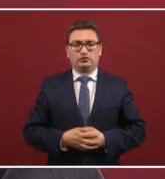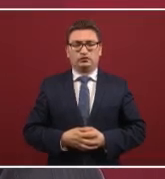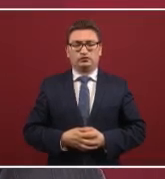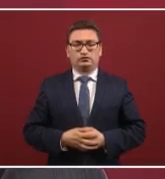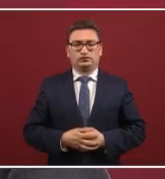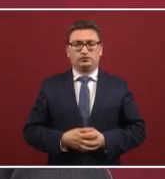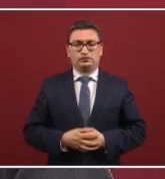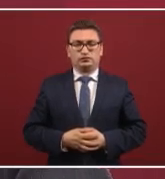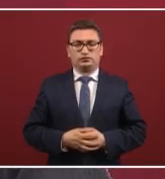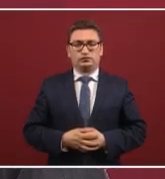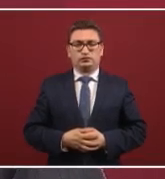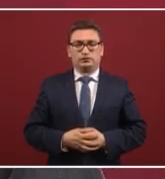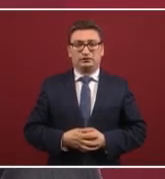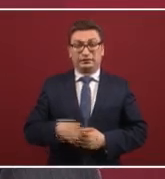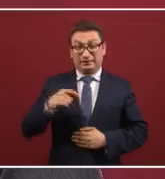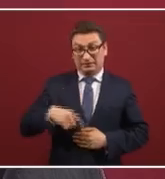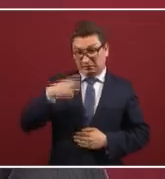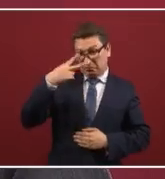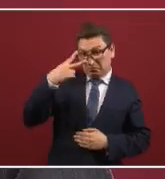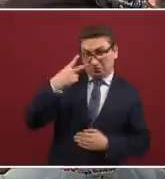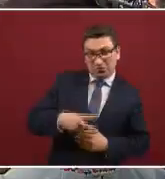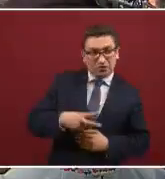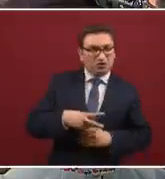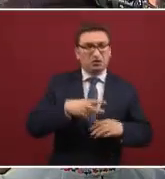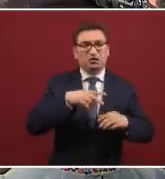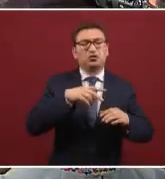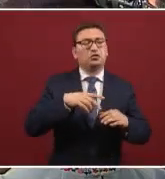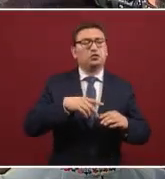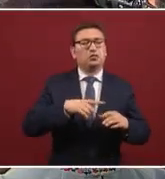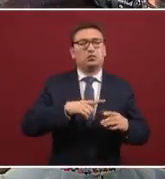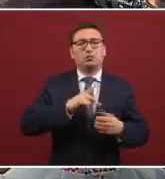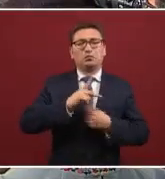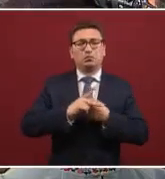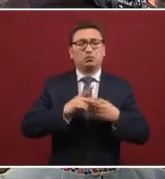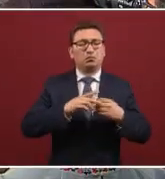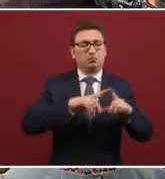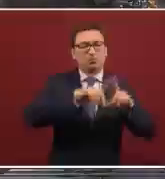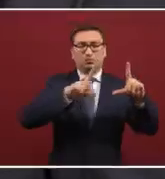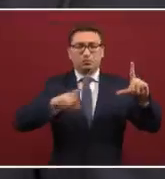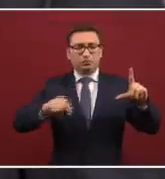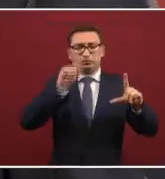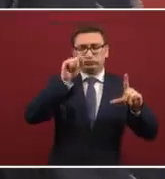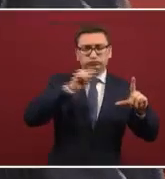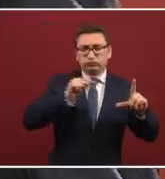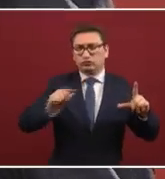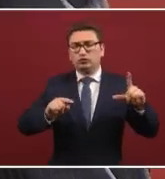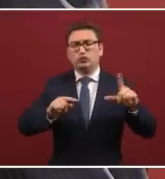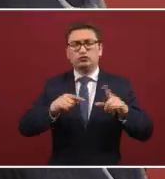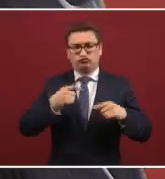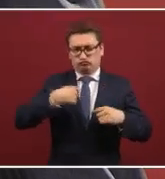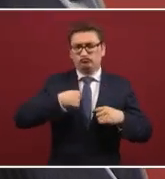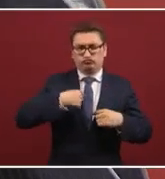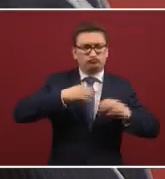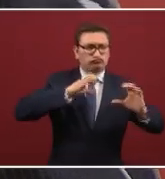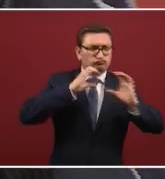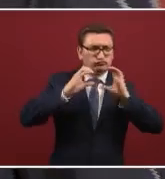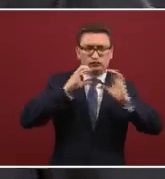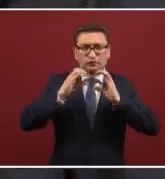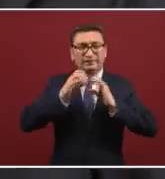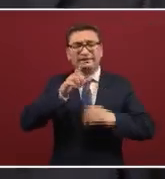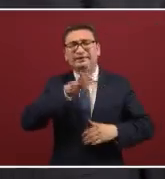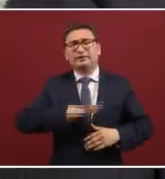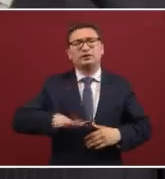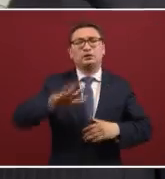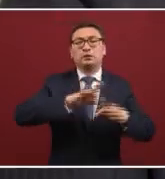sectores, recojo los sentimientos de la gente y sé que